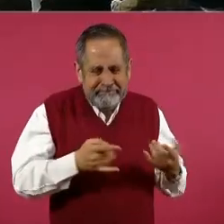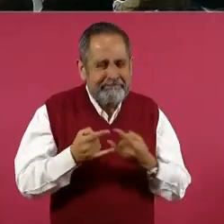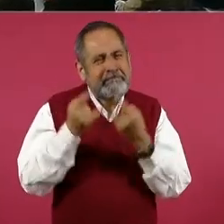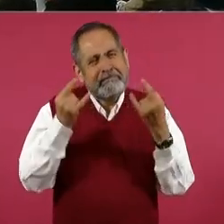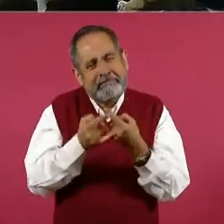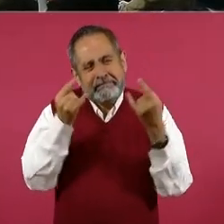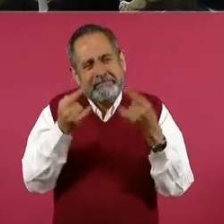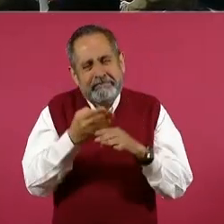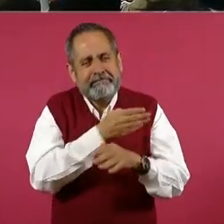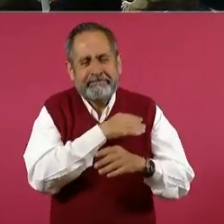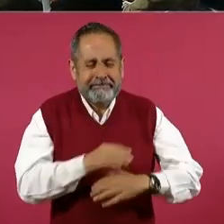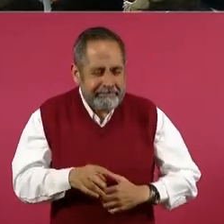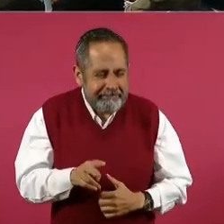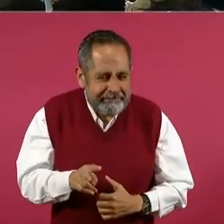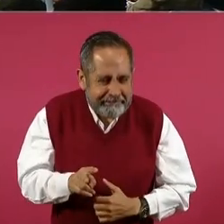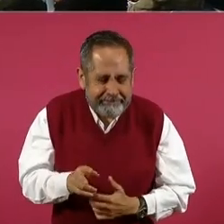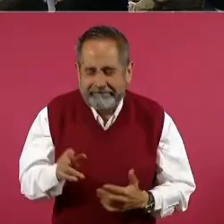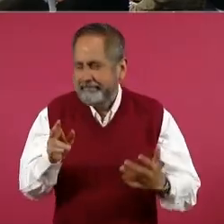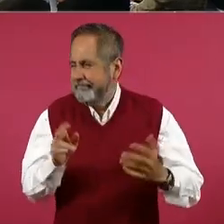historia. Me da